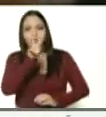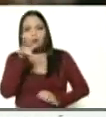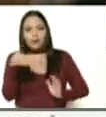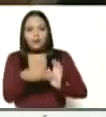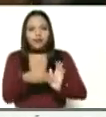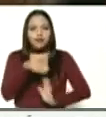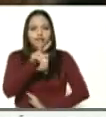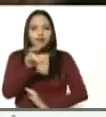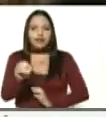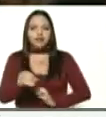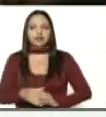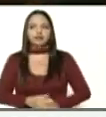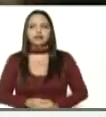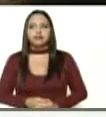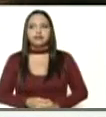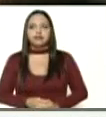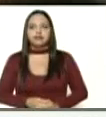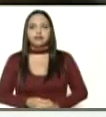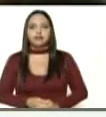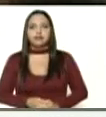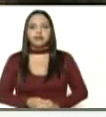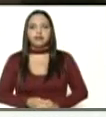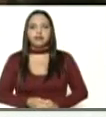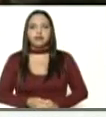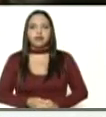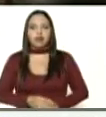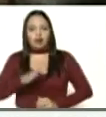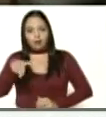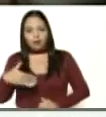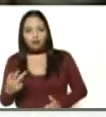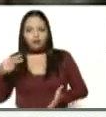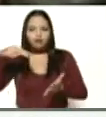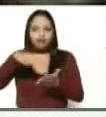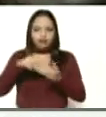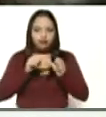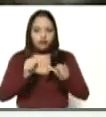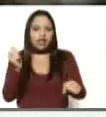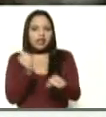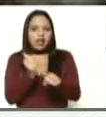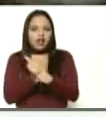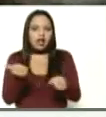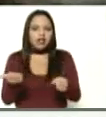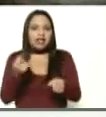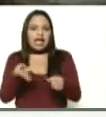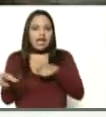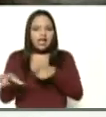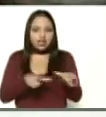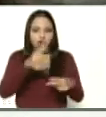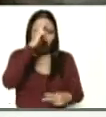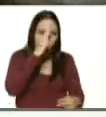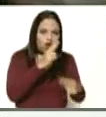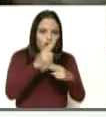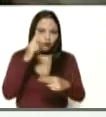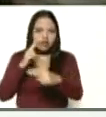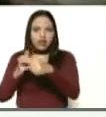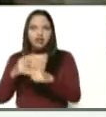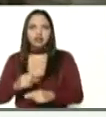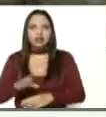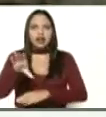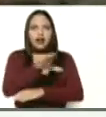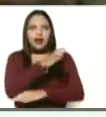2020, para erguirse y preparar homenajes,